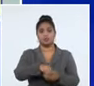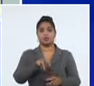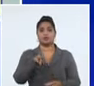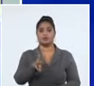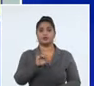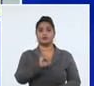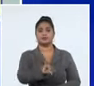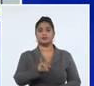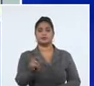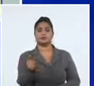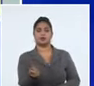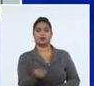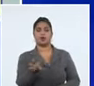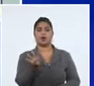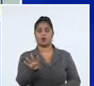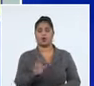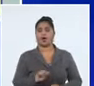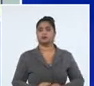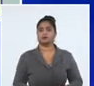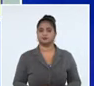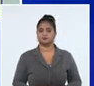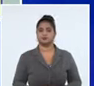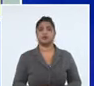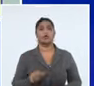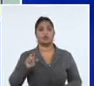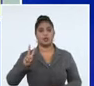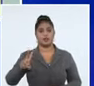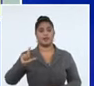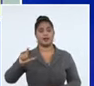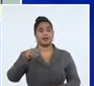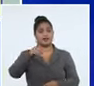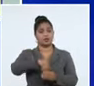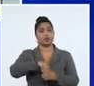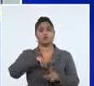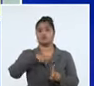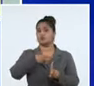366,4 y ya Villa Clara con una tasa de